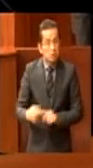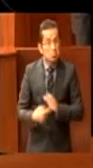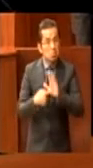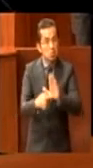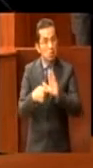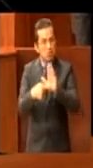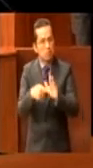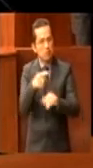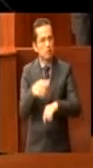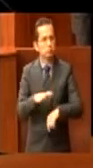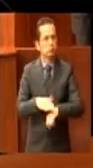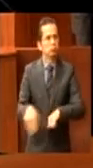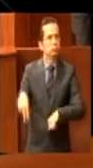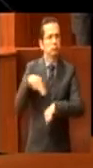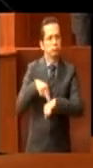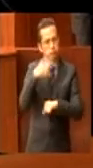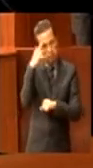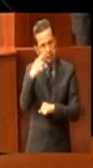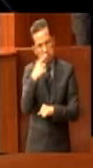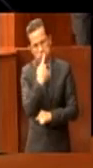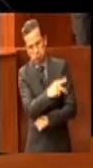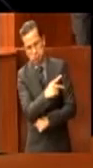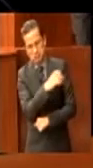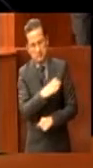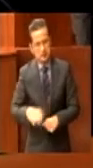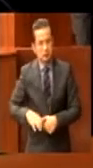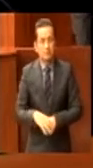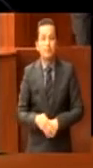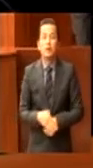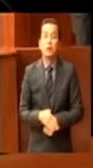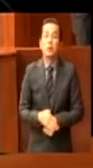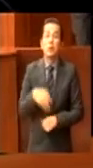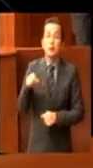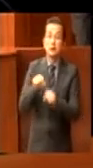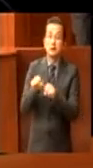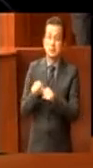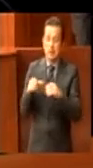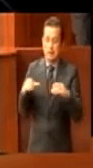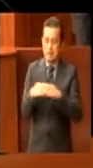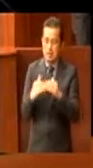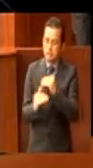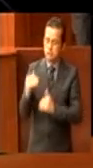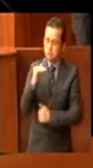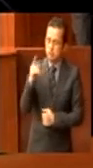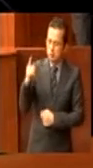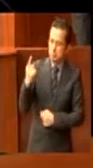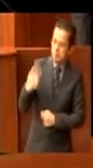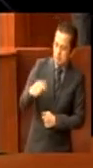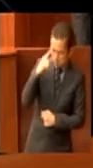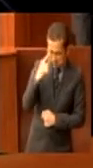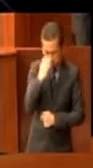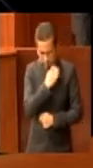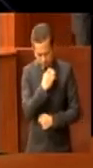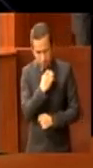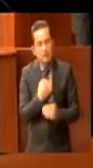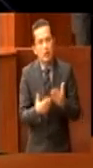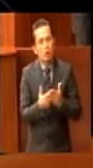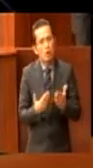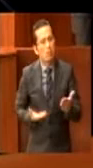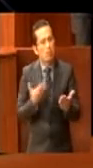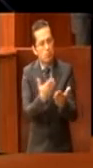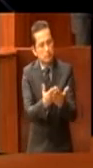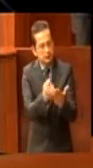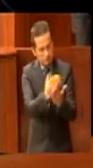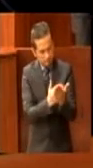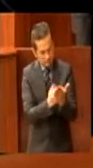al respecto y en cumplimiento a lo ordenado por la sala superior la consulta propone declarar inexistentes las infracciones consistentes en actos